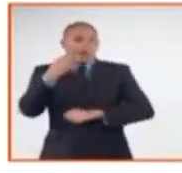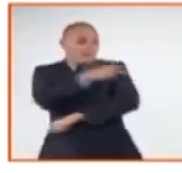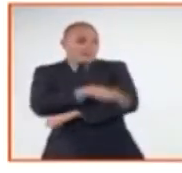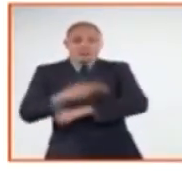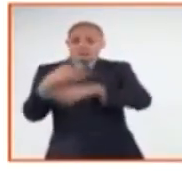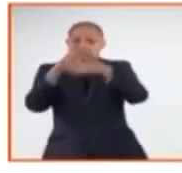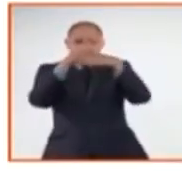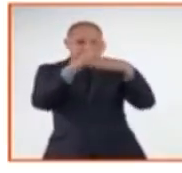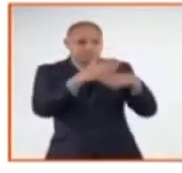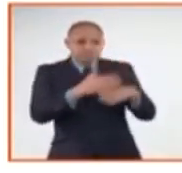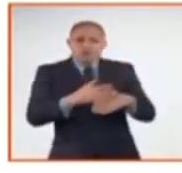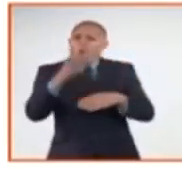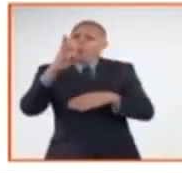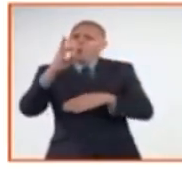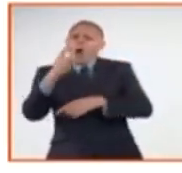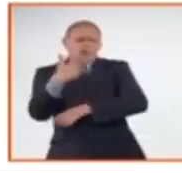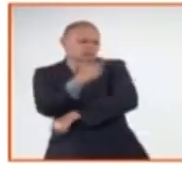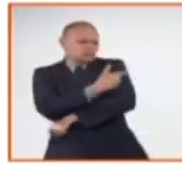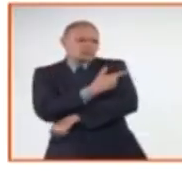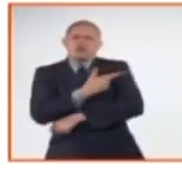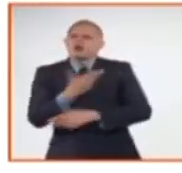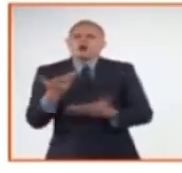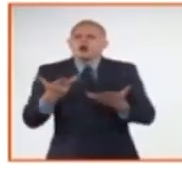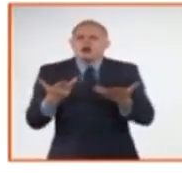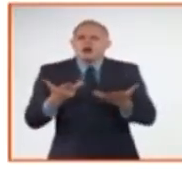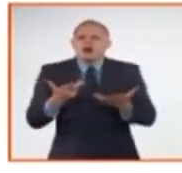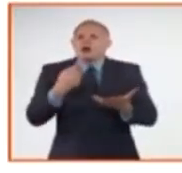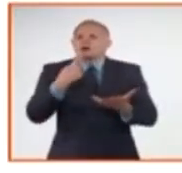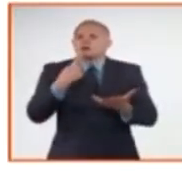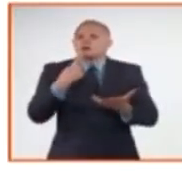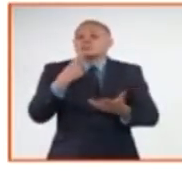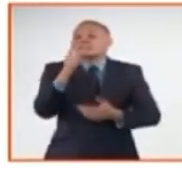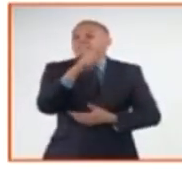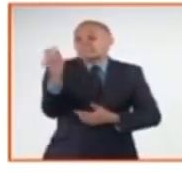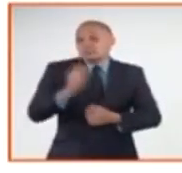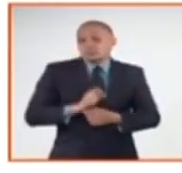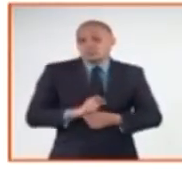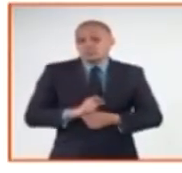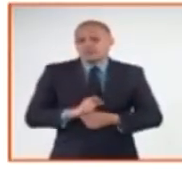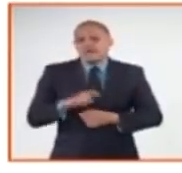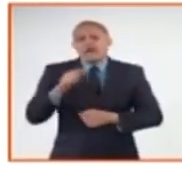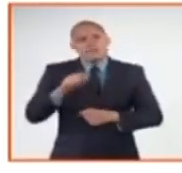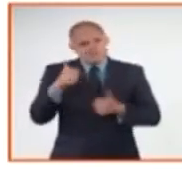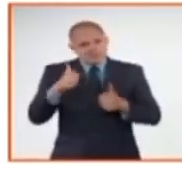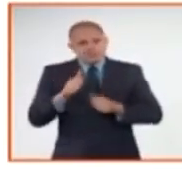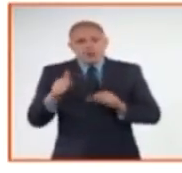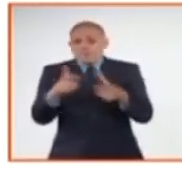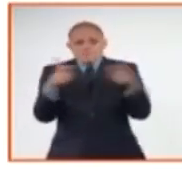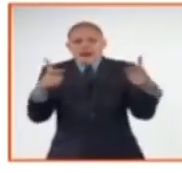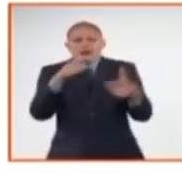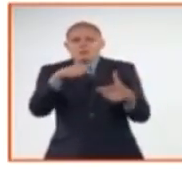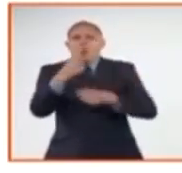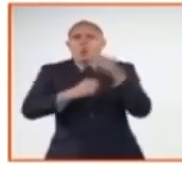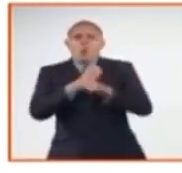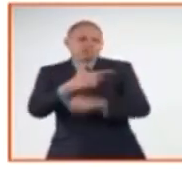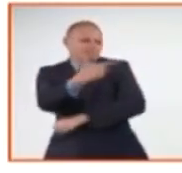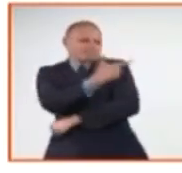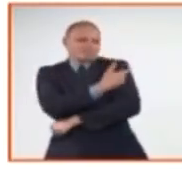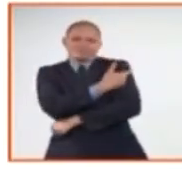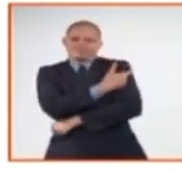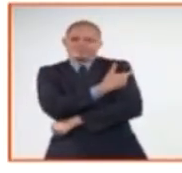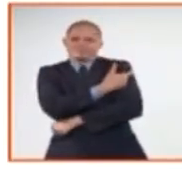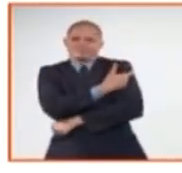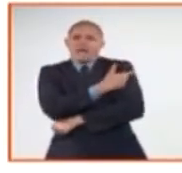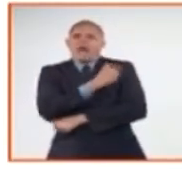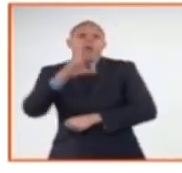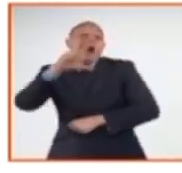y pocas estaban utilizando la vida administración nasal y para nuestra satisfacción desde las 7 vacunas está que